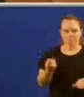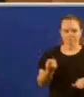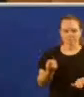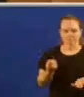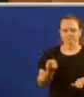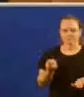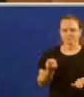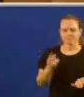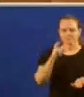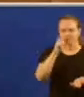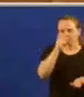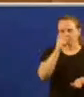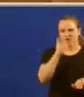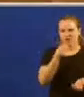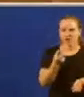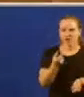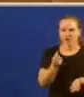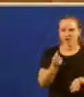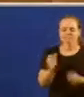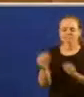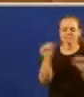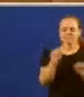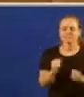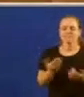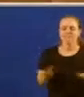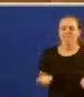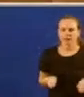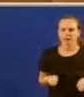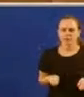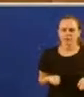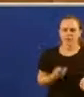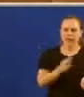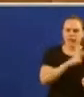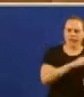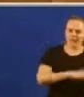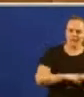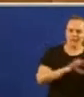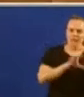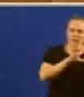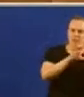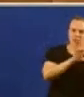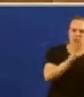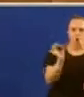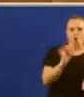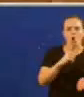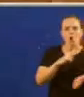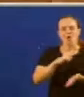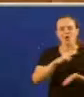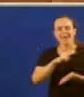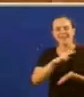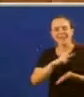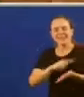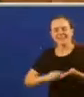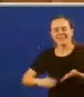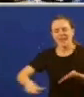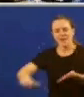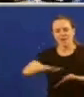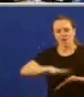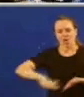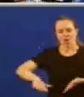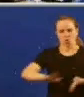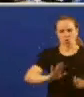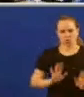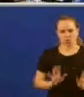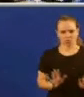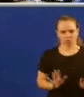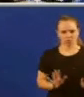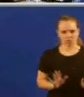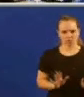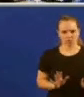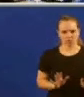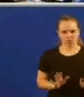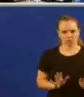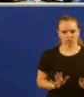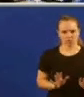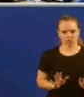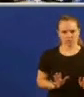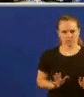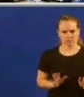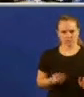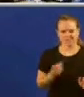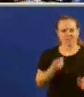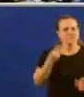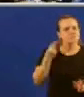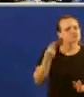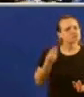termos Feijón que vai defender? Galiza nación ou Galiza regionalidade? Remate, por que unha cuestión